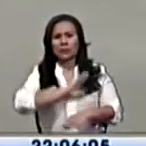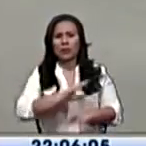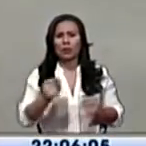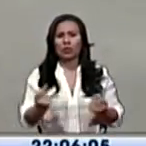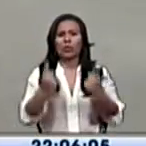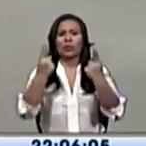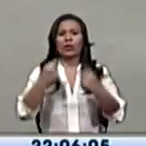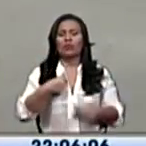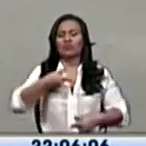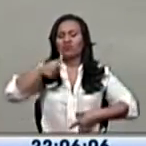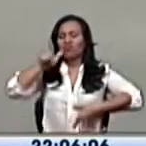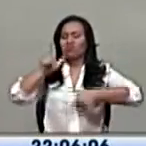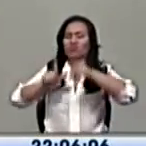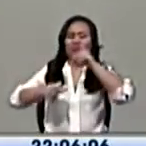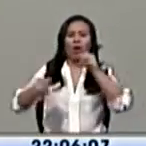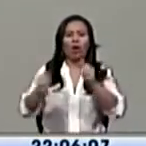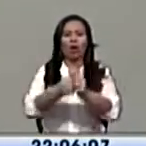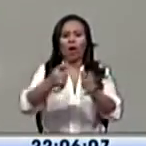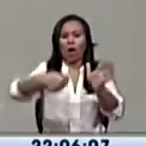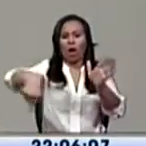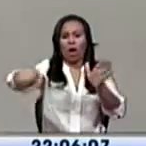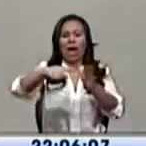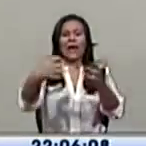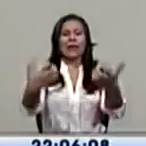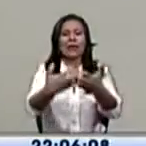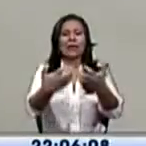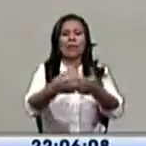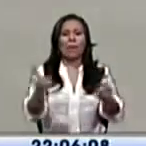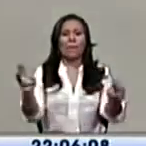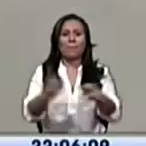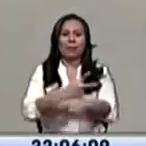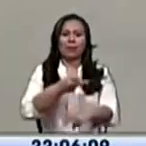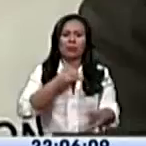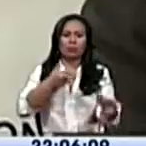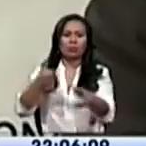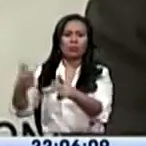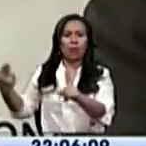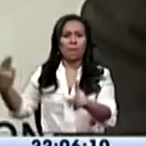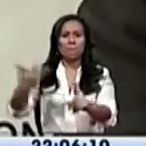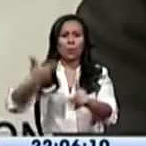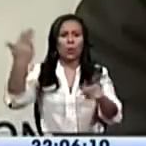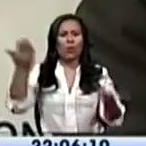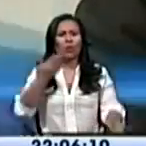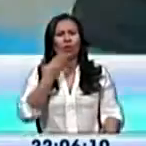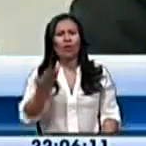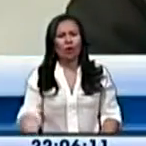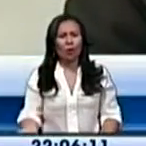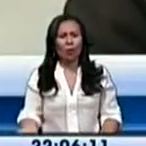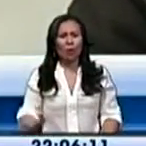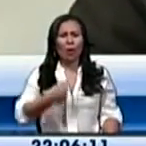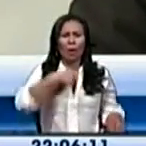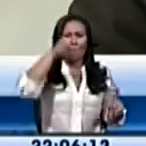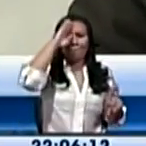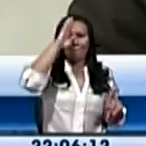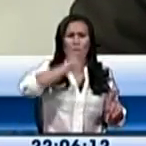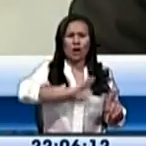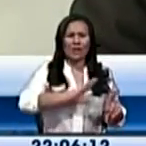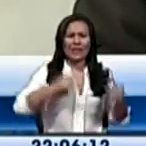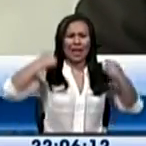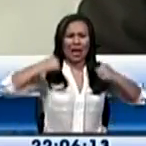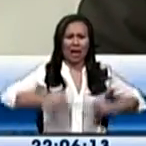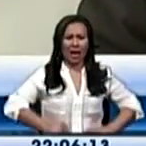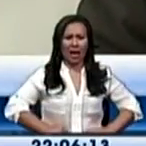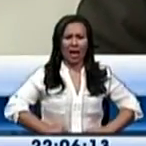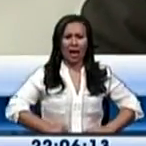libando en una casa con integrantes de la presunta banda de peligrosos sicarios como puede ser posible que policías uniformados